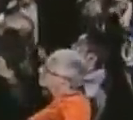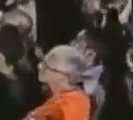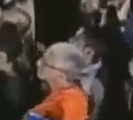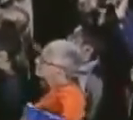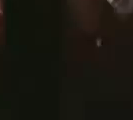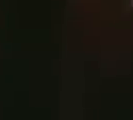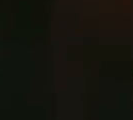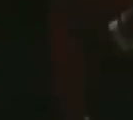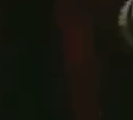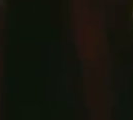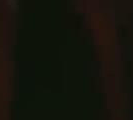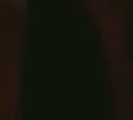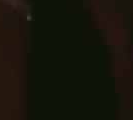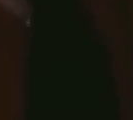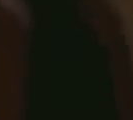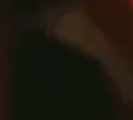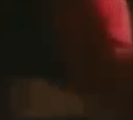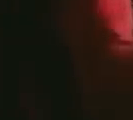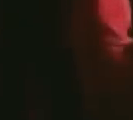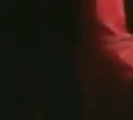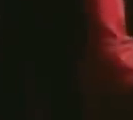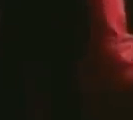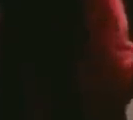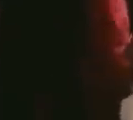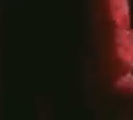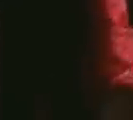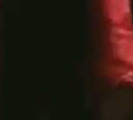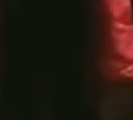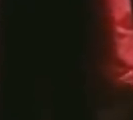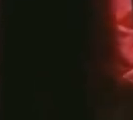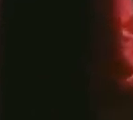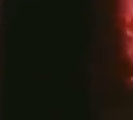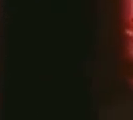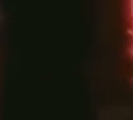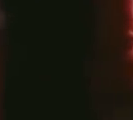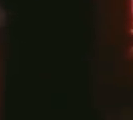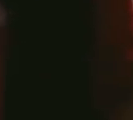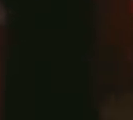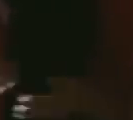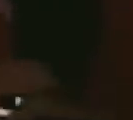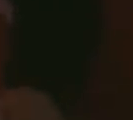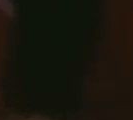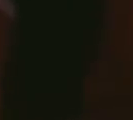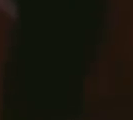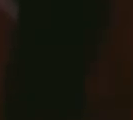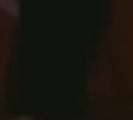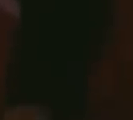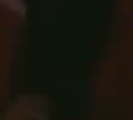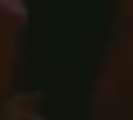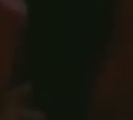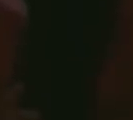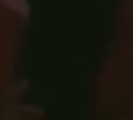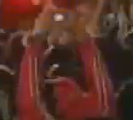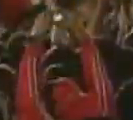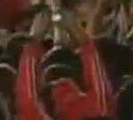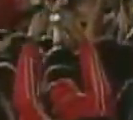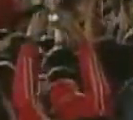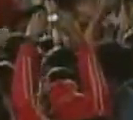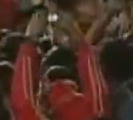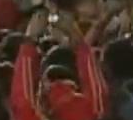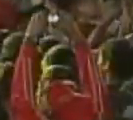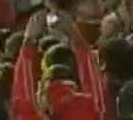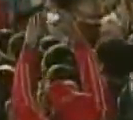Yo dije... Llueva, truene o relampaguee. Y